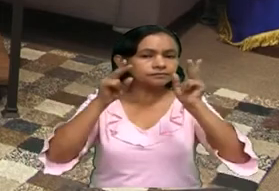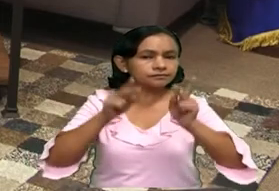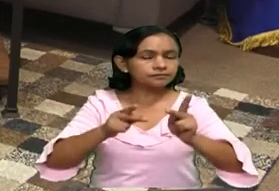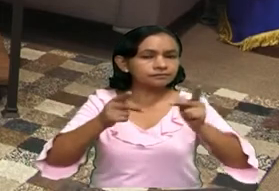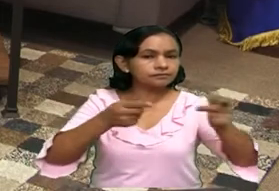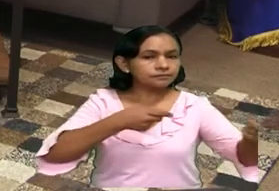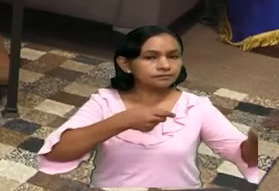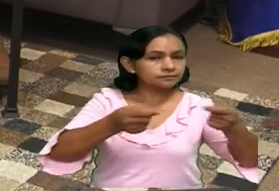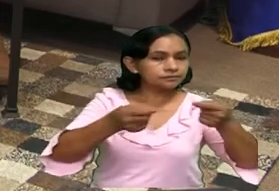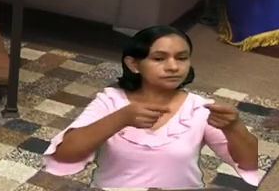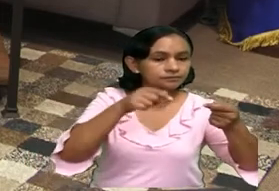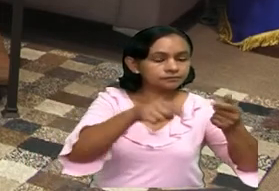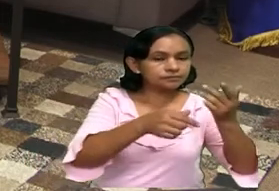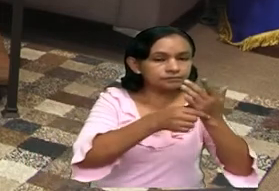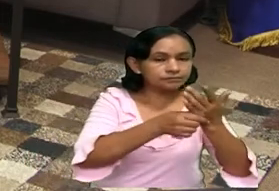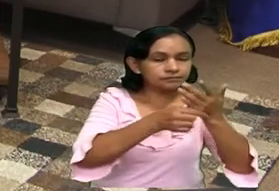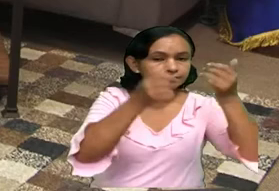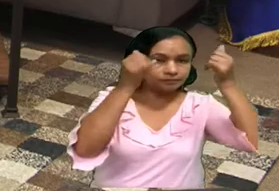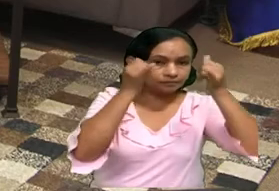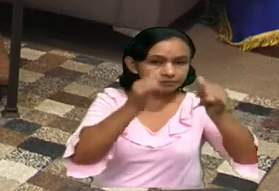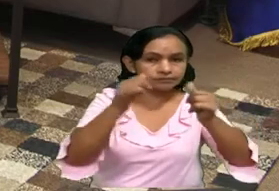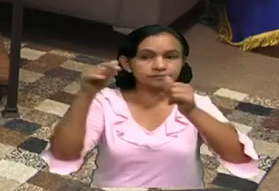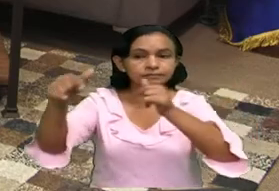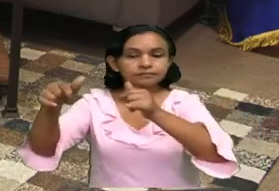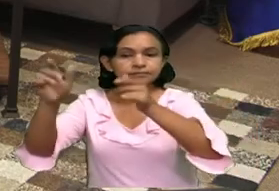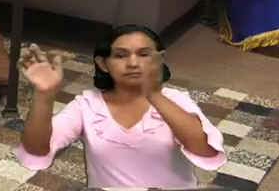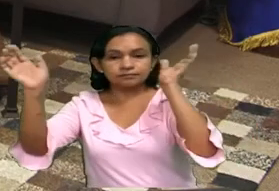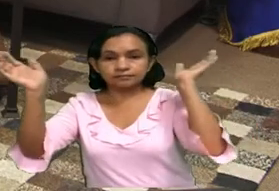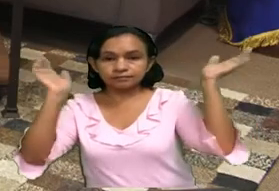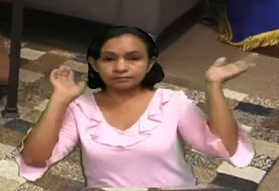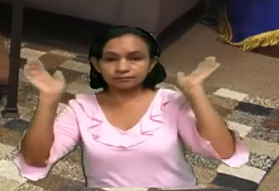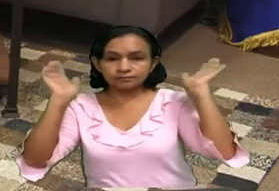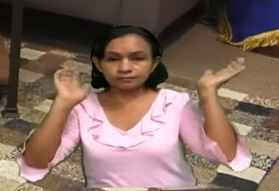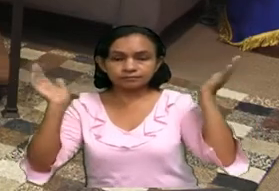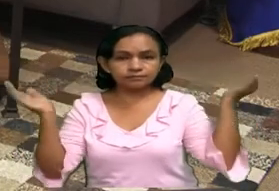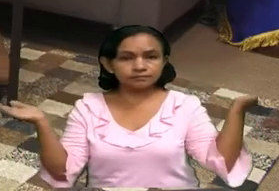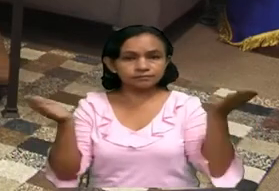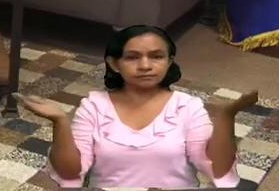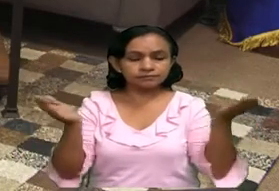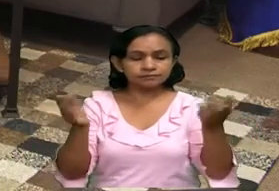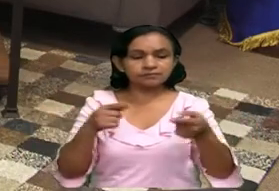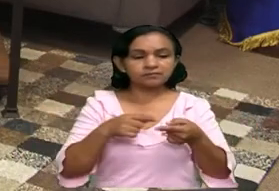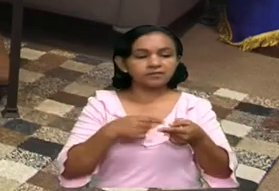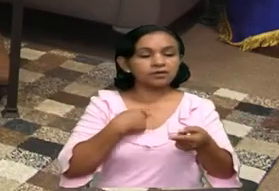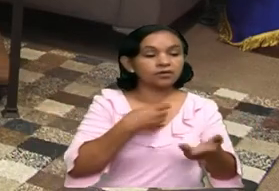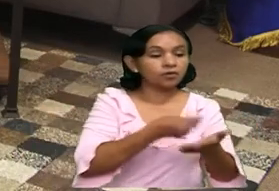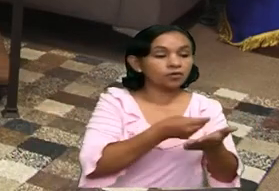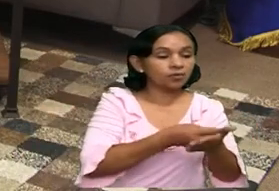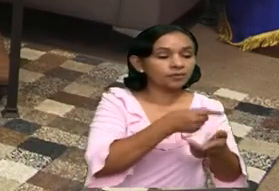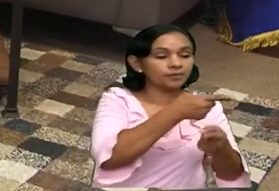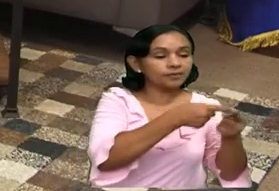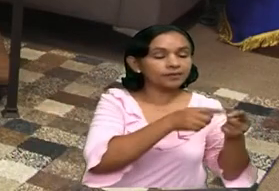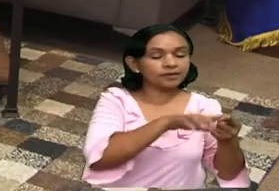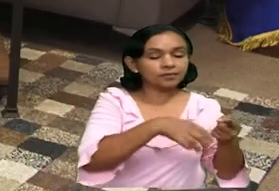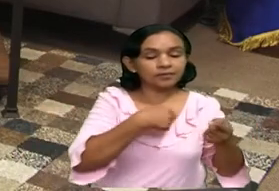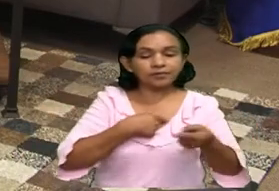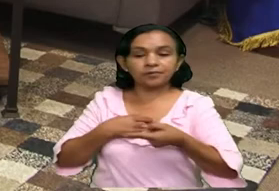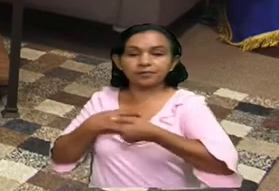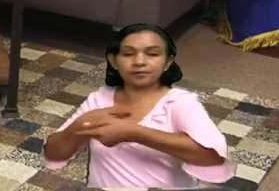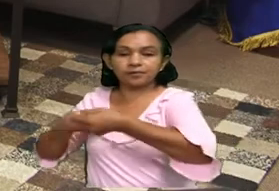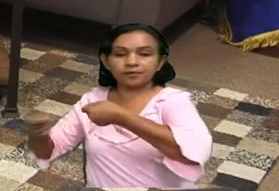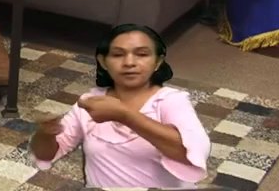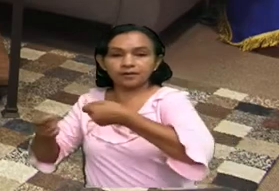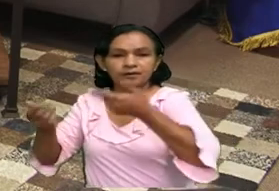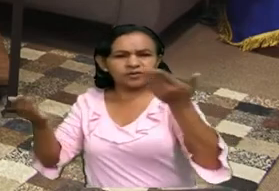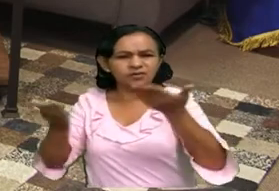productores con los centros de comercialización directo, es decir, eliminar las cadenas de intermediarios, o tratar de ir disminuyendo